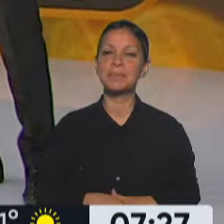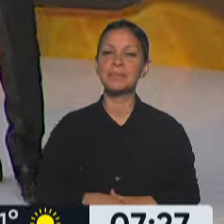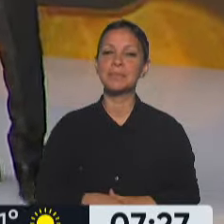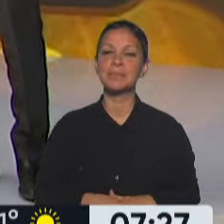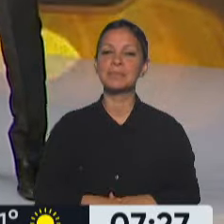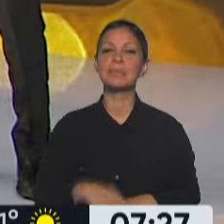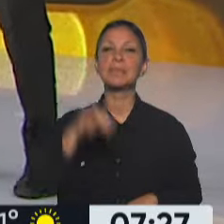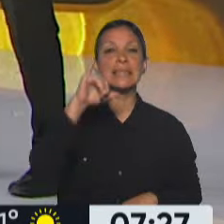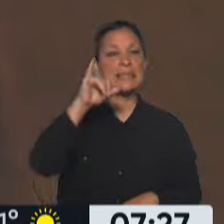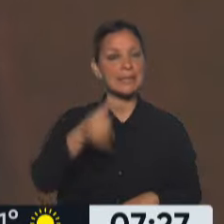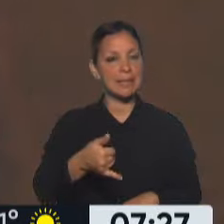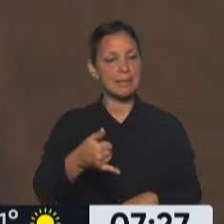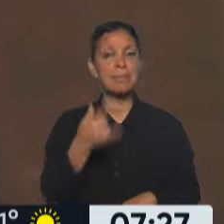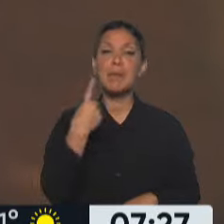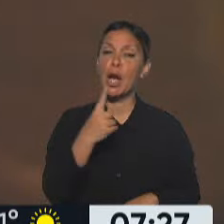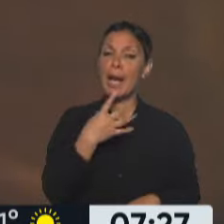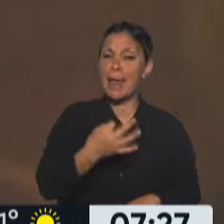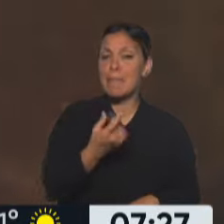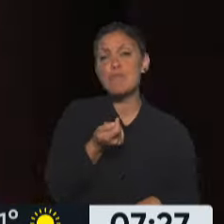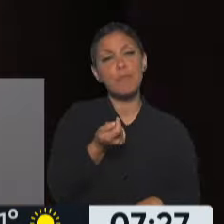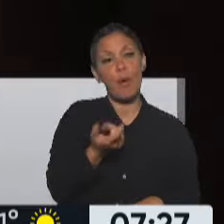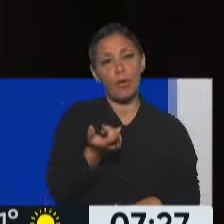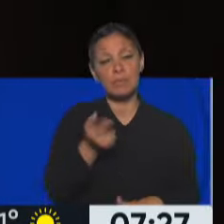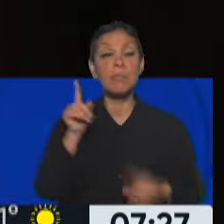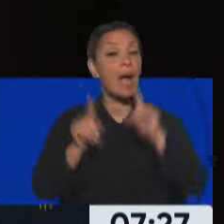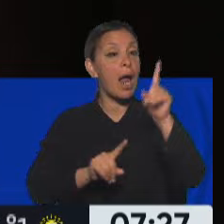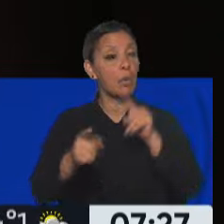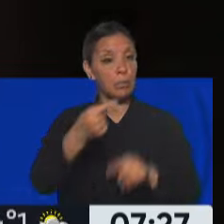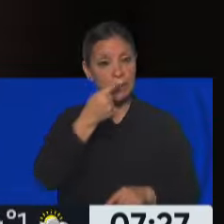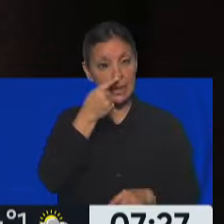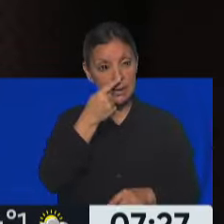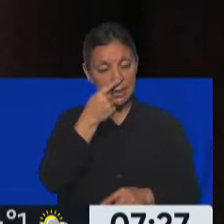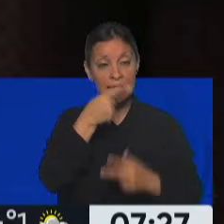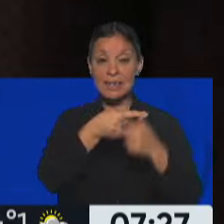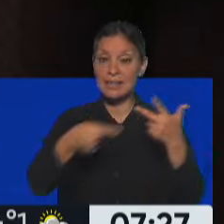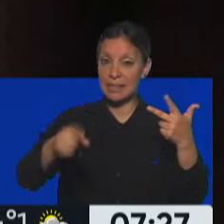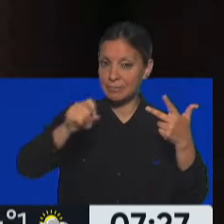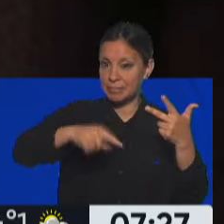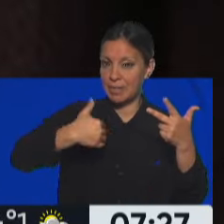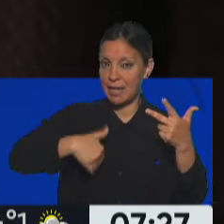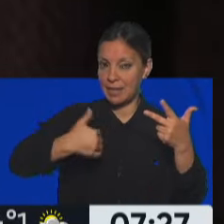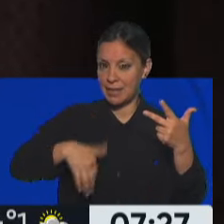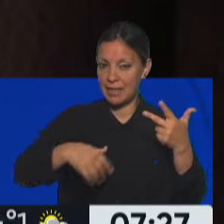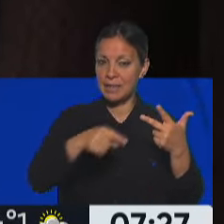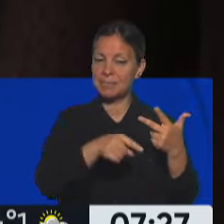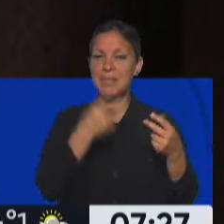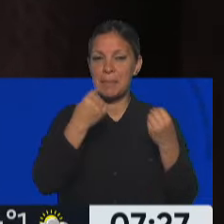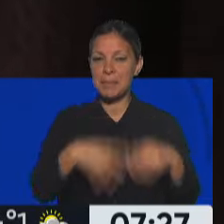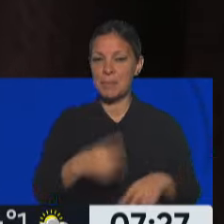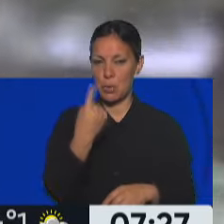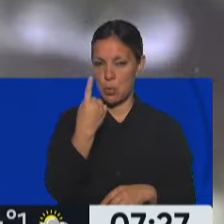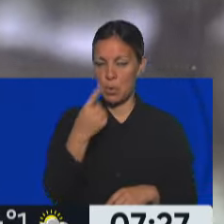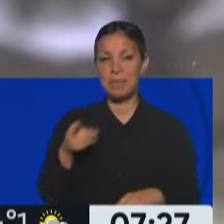Día de estrenos con pocos estrenos, pero algunos muy interesantes. Tenemos tres estrenos argentinos y arrancamos con uno de ellos, A Través de la Tierra.